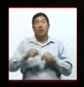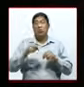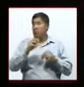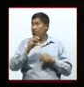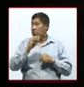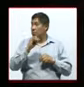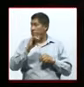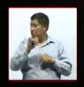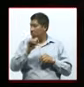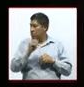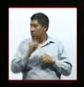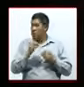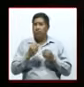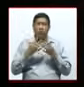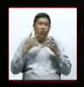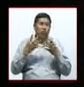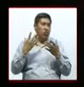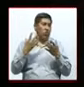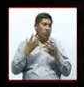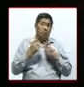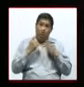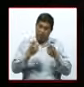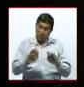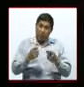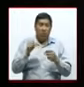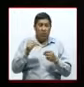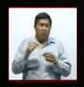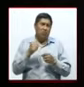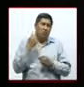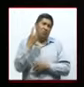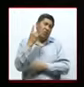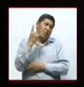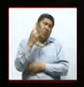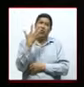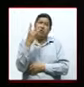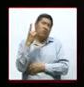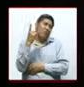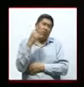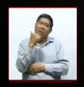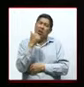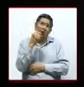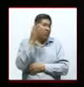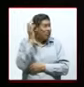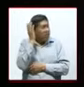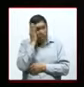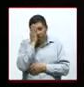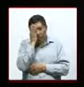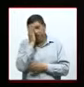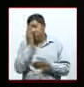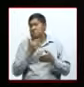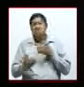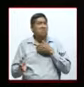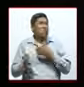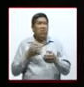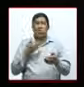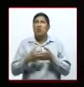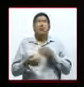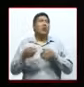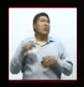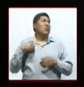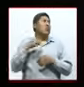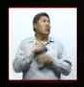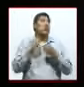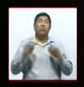Miriam, grandes sumas, grandes donaciones, ¿no? Claro que sí. Un boliviano, 5 bolivianos, 10 bolivianos, lo que pueda, lo que pueda. Si